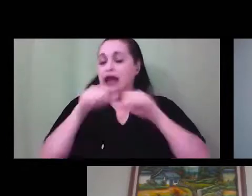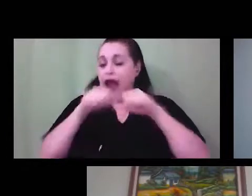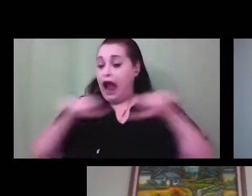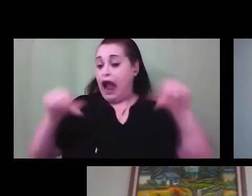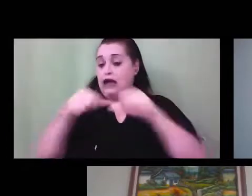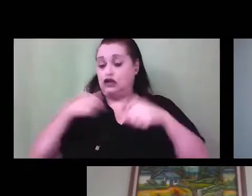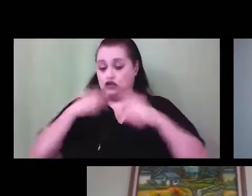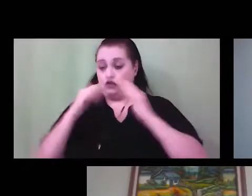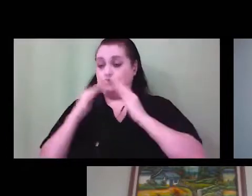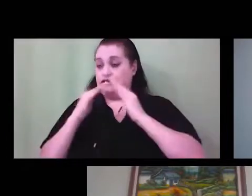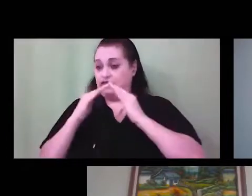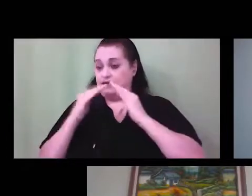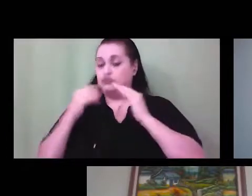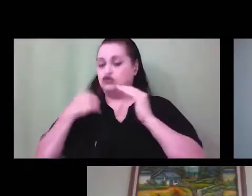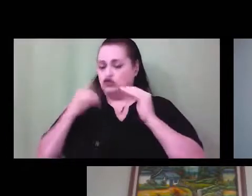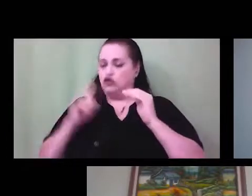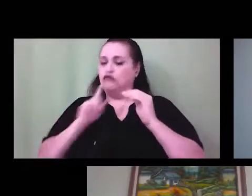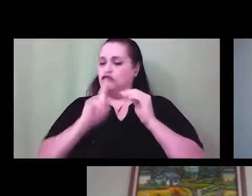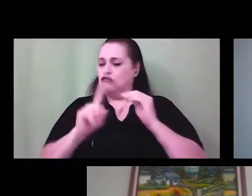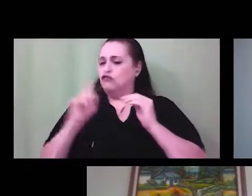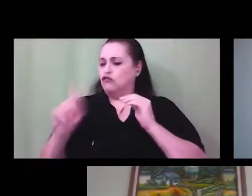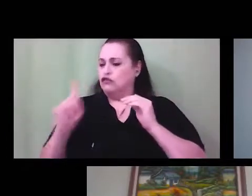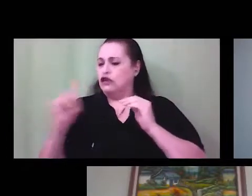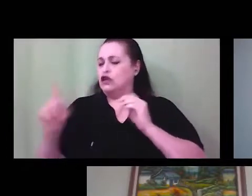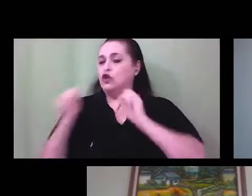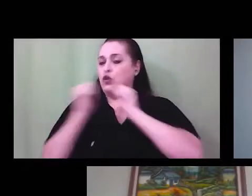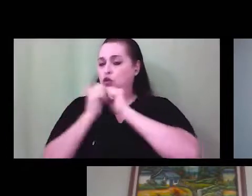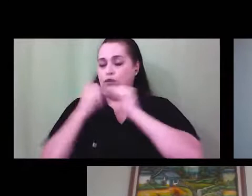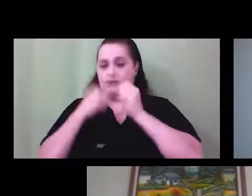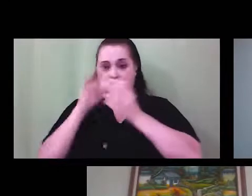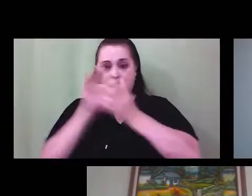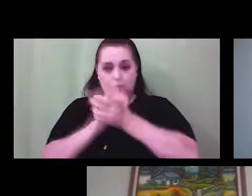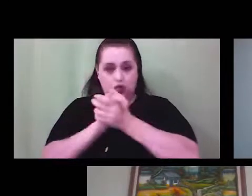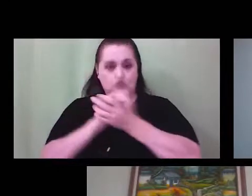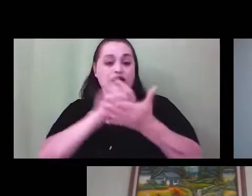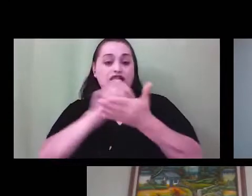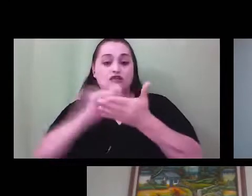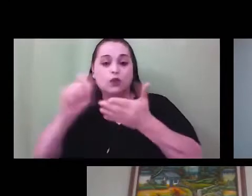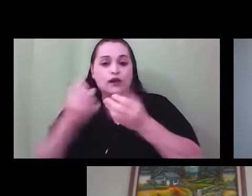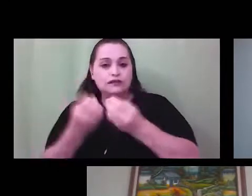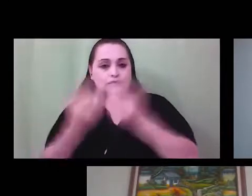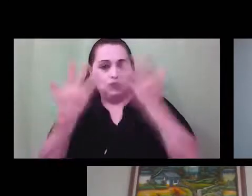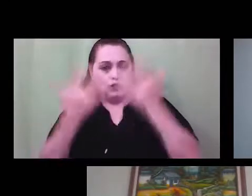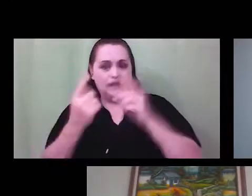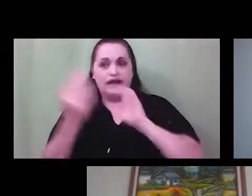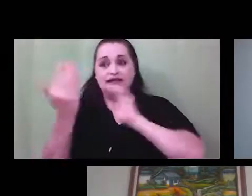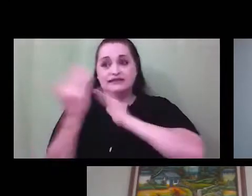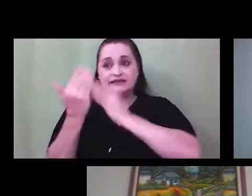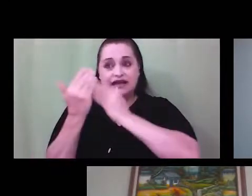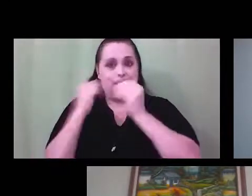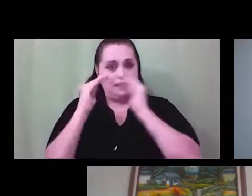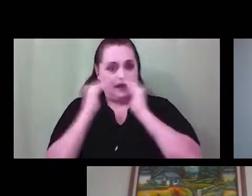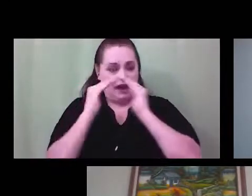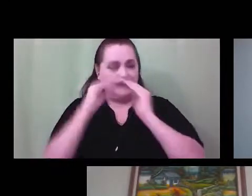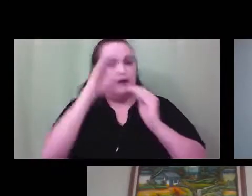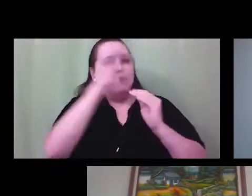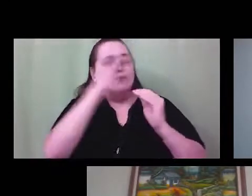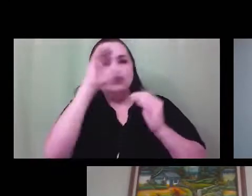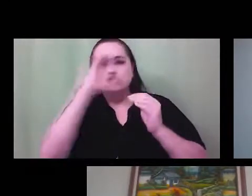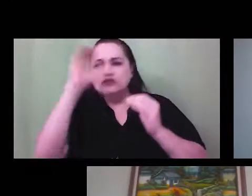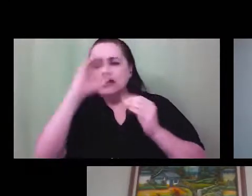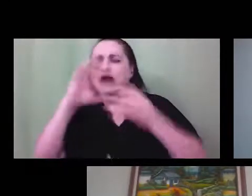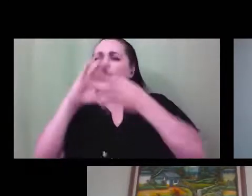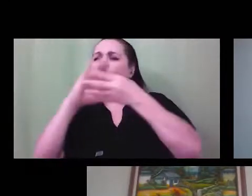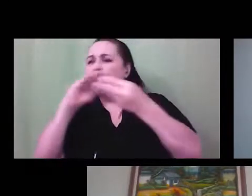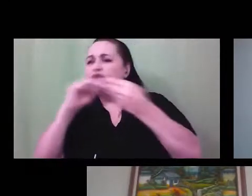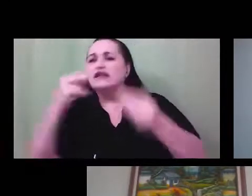yo me acerqué luego personalmente con mi esposo a las escuelas públicas a buscar, a contar mi